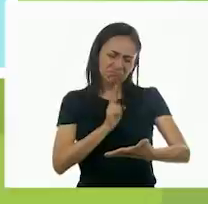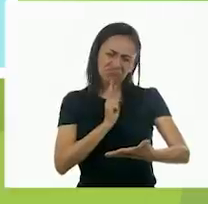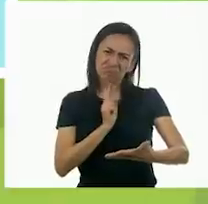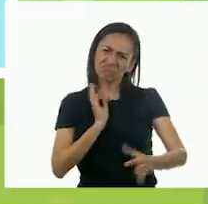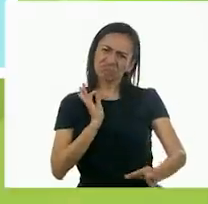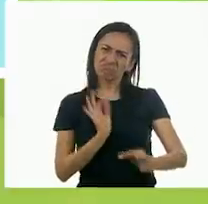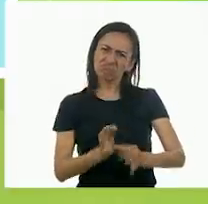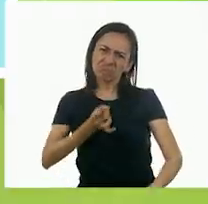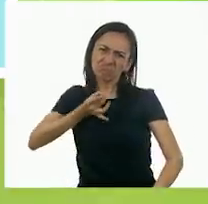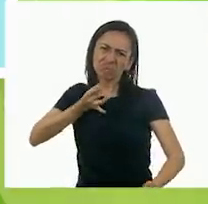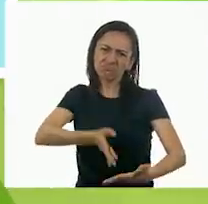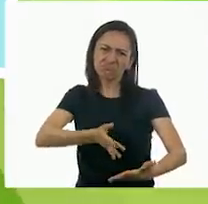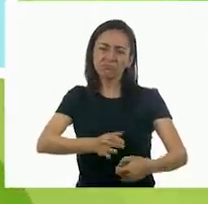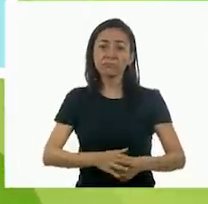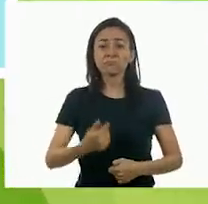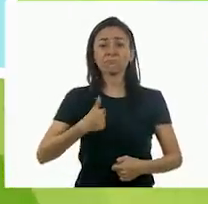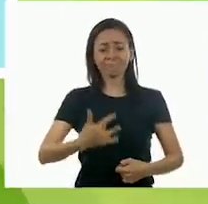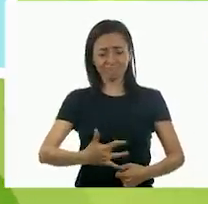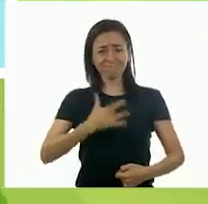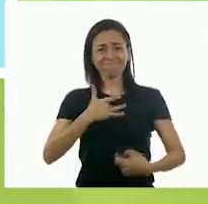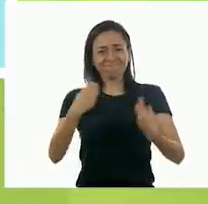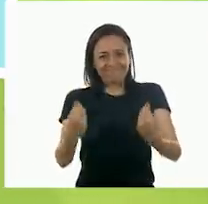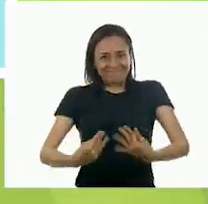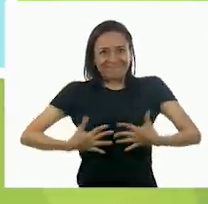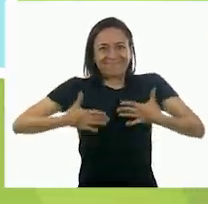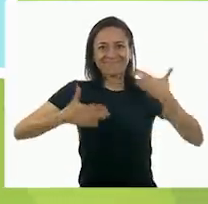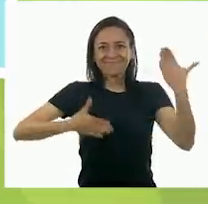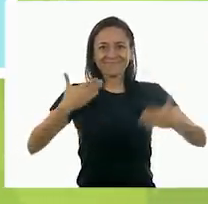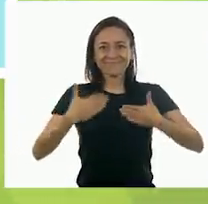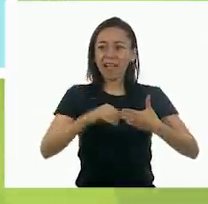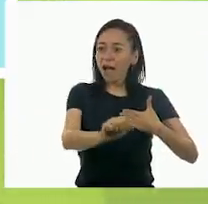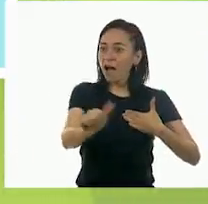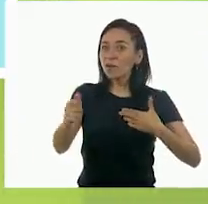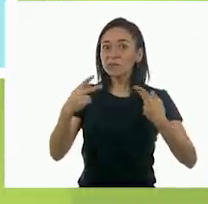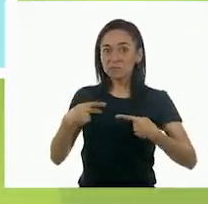su entusiasmo, está siempre dispuesto a ayudar a los demás.